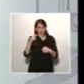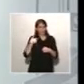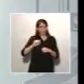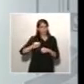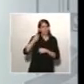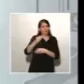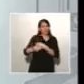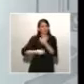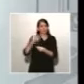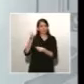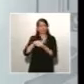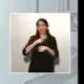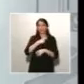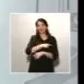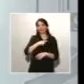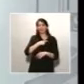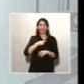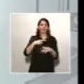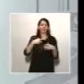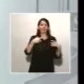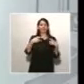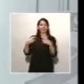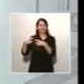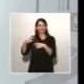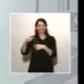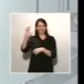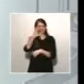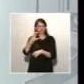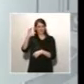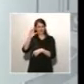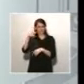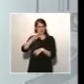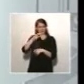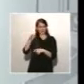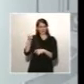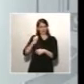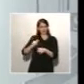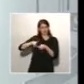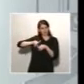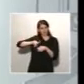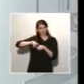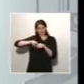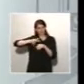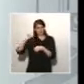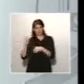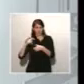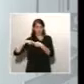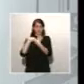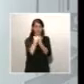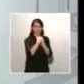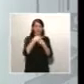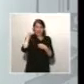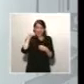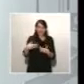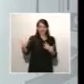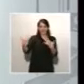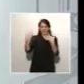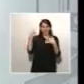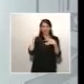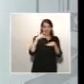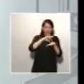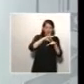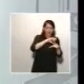científicas con profesionales sanitarios de todos los campos, que son los que nos están ayudando a hacer las guías, a hacer todos los procedimientos,